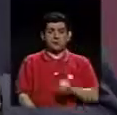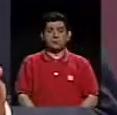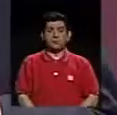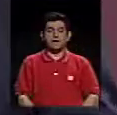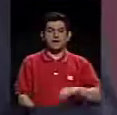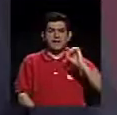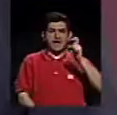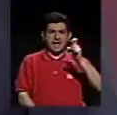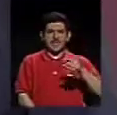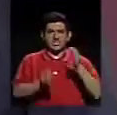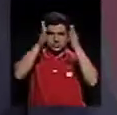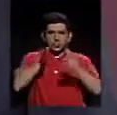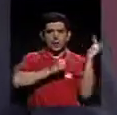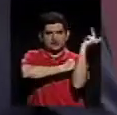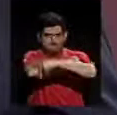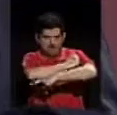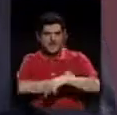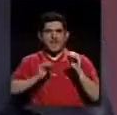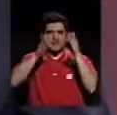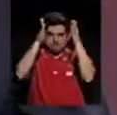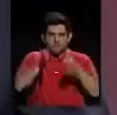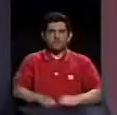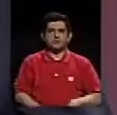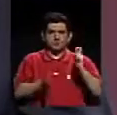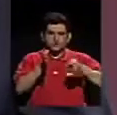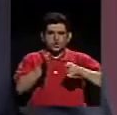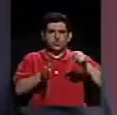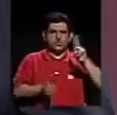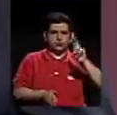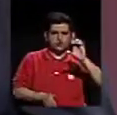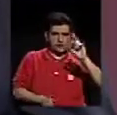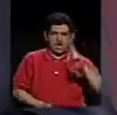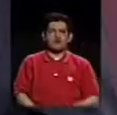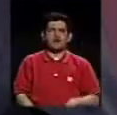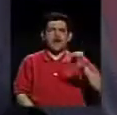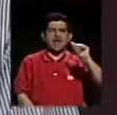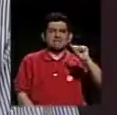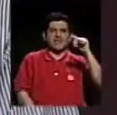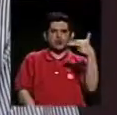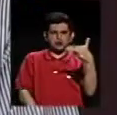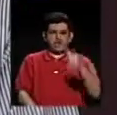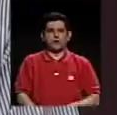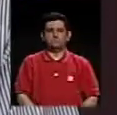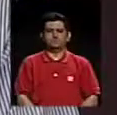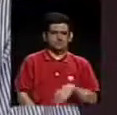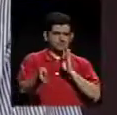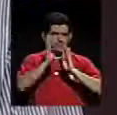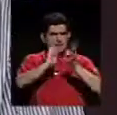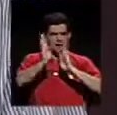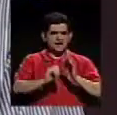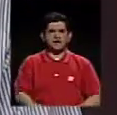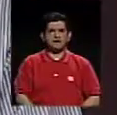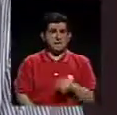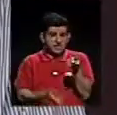ex juez penal y profesor de Derecho en la Universidad de Costa Rica, don Alfredo Chirino, para conversar acerca